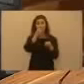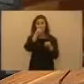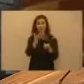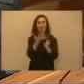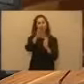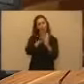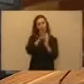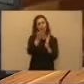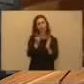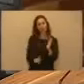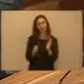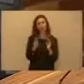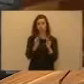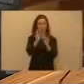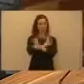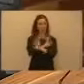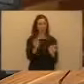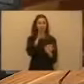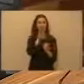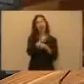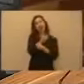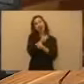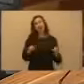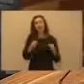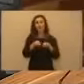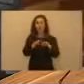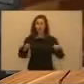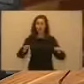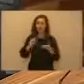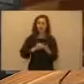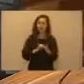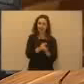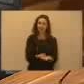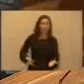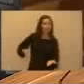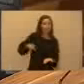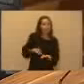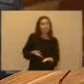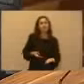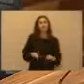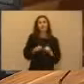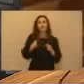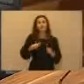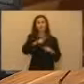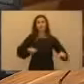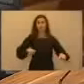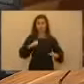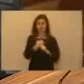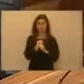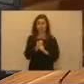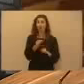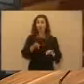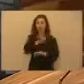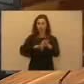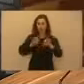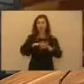condiciones laborales de sus trabajadores, porque aunque en la mesa de contratación se exige que efectivamente dichos trabajadores, el personal movilizado en